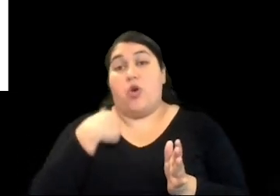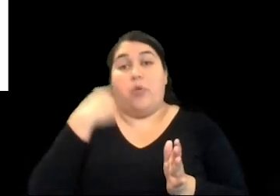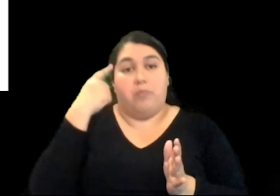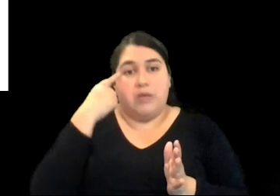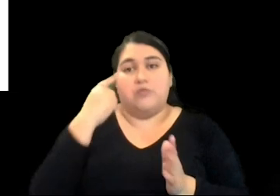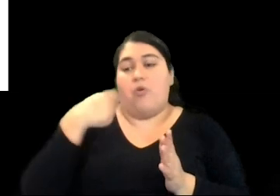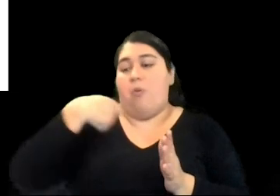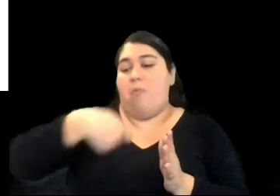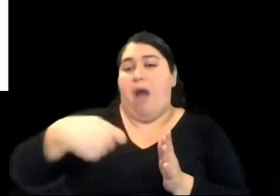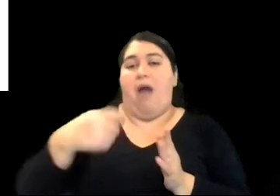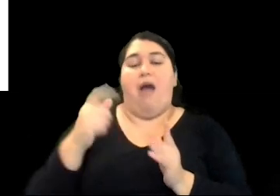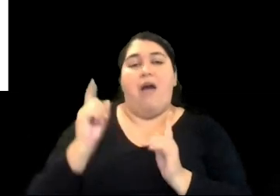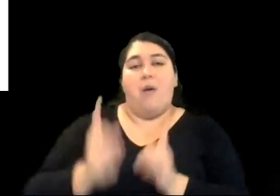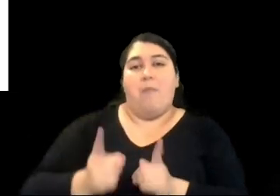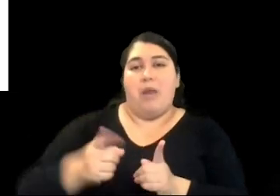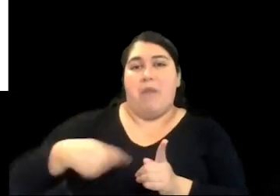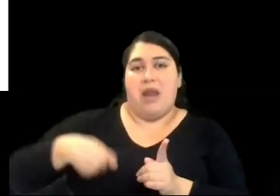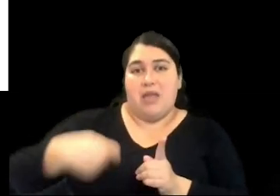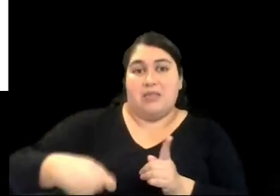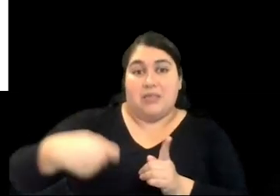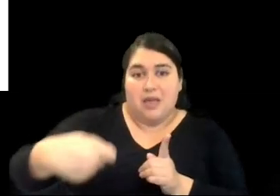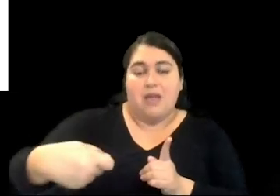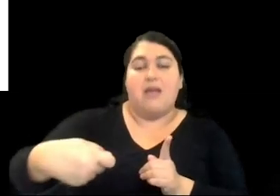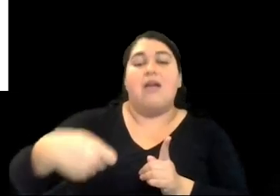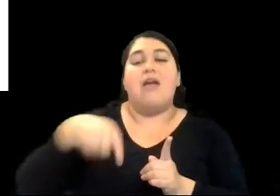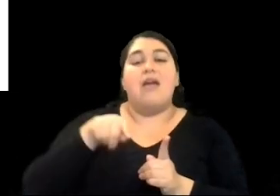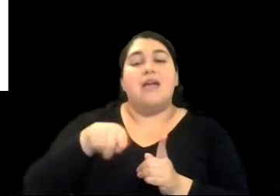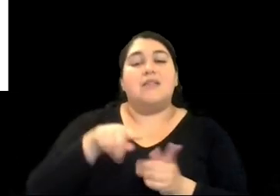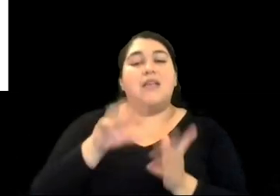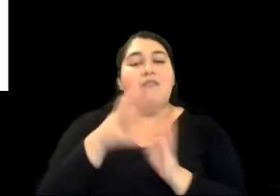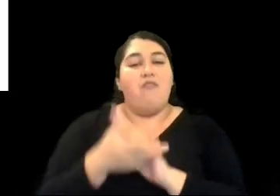permanente, tengo la posibilidad de realizar una